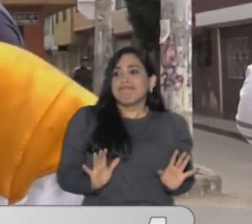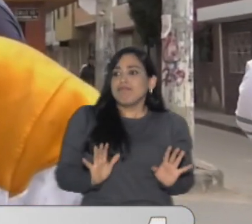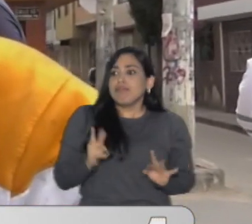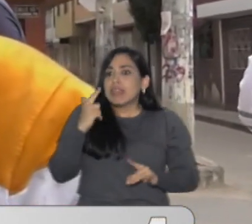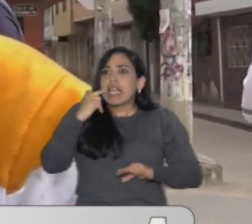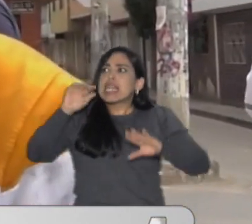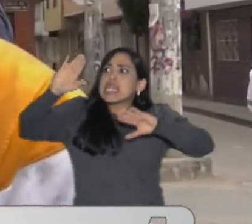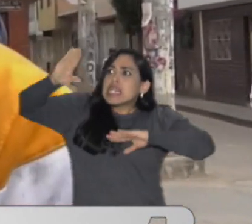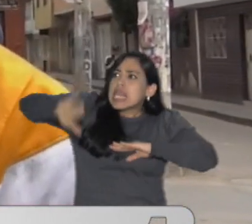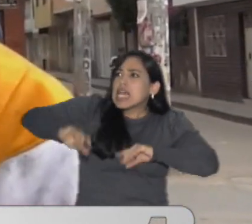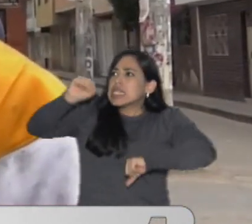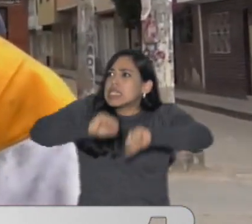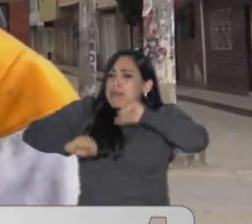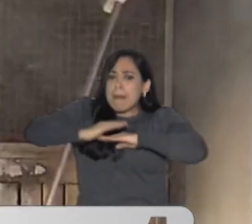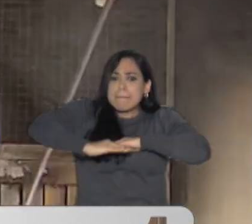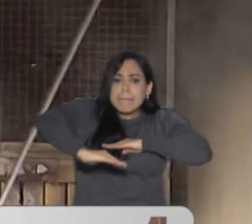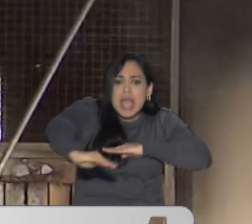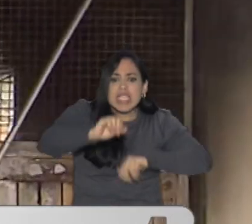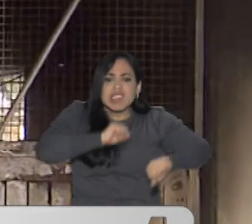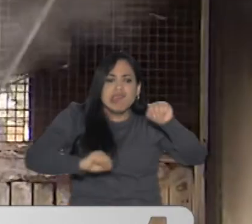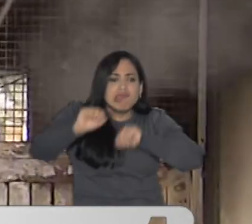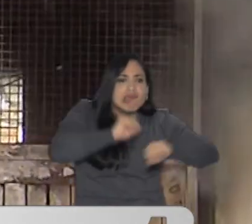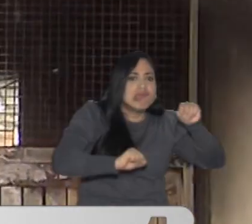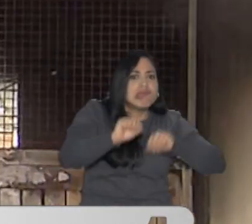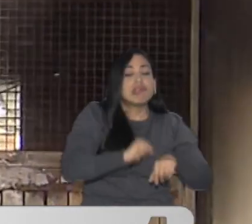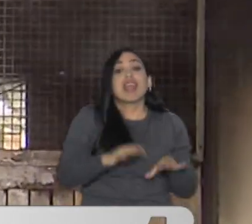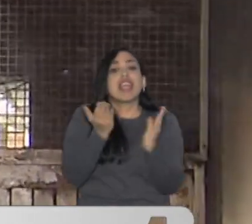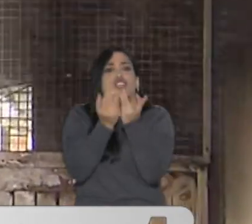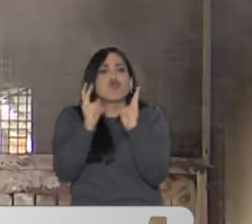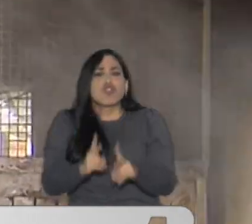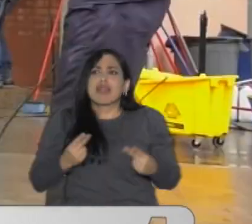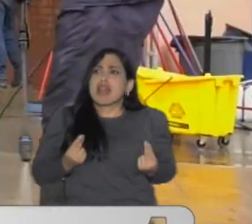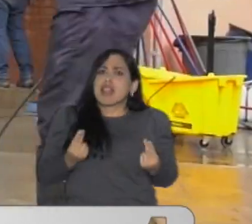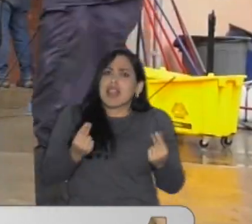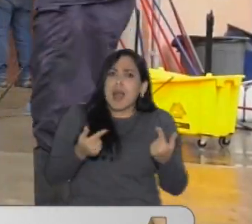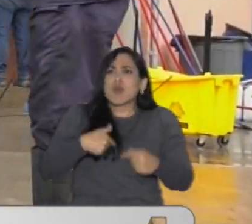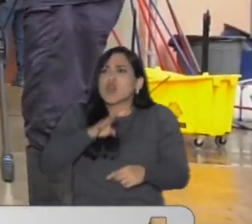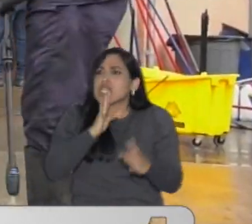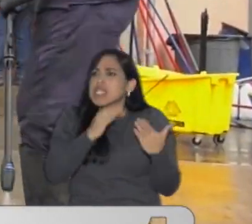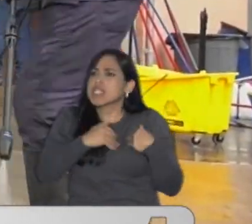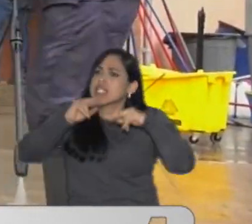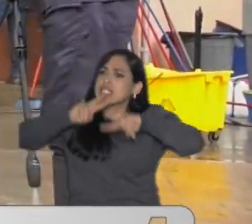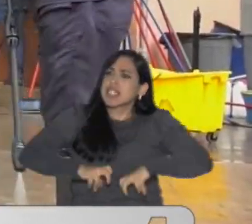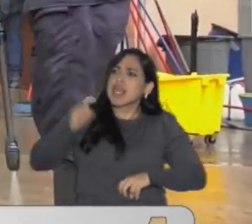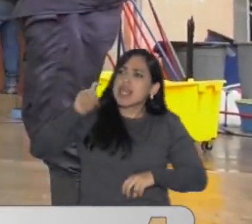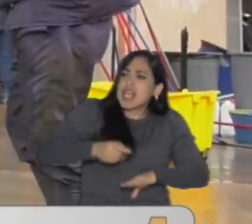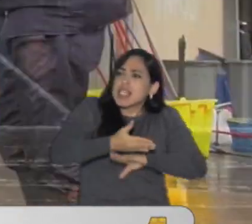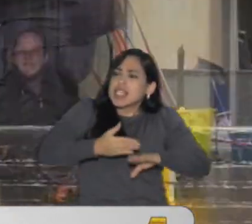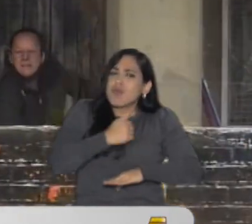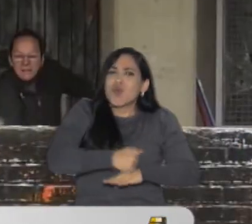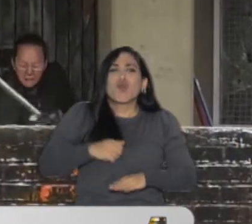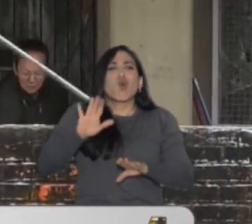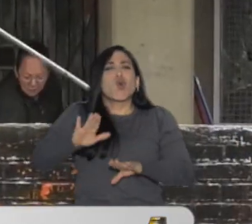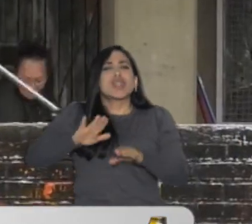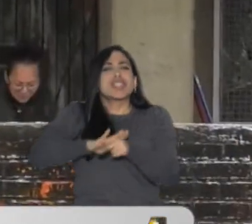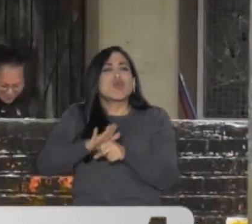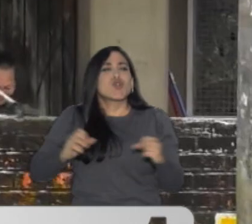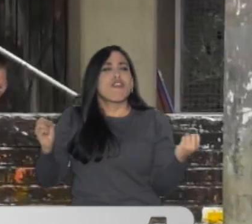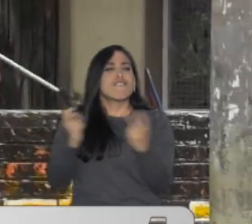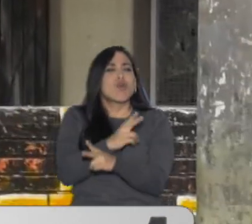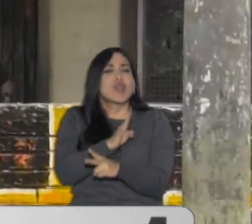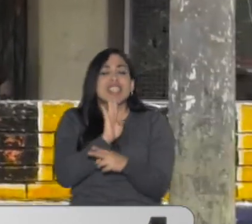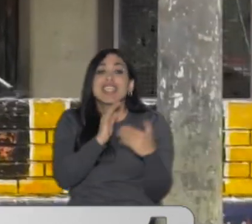Lavar paredes, lavar pisos. Los estudiantes piden celeridad en las investigaciones y aseguran que los actos de vandalismo